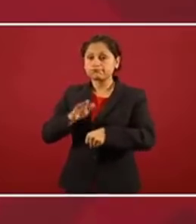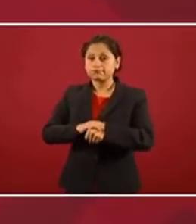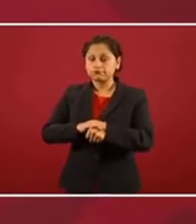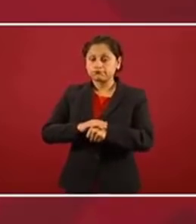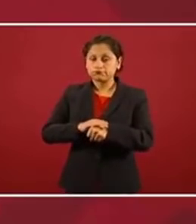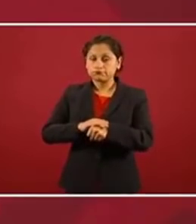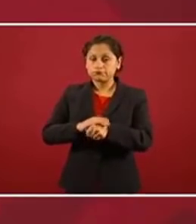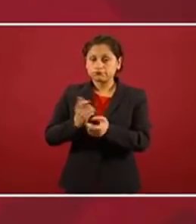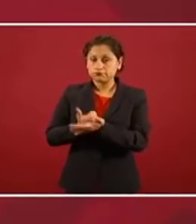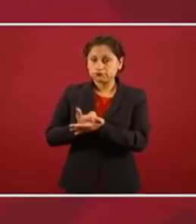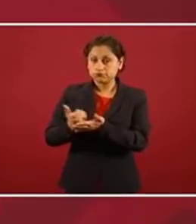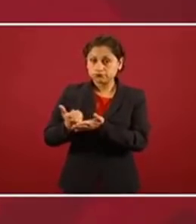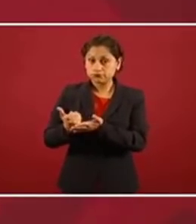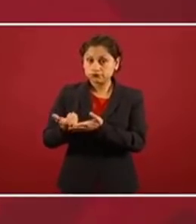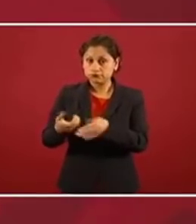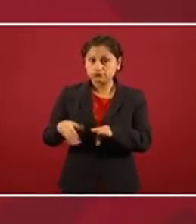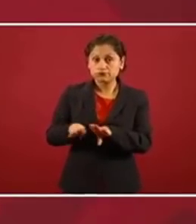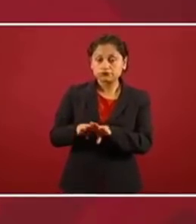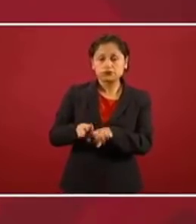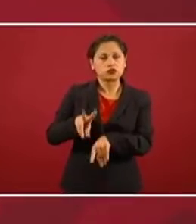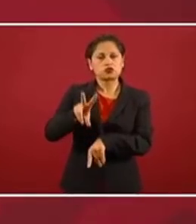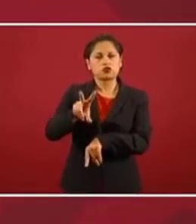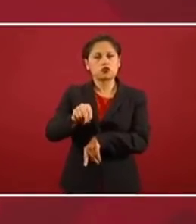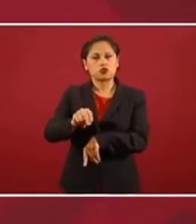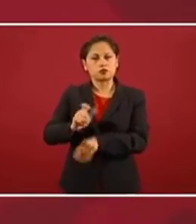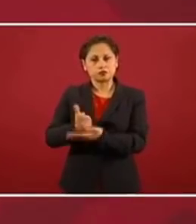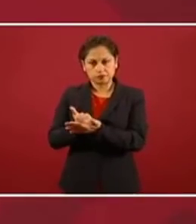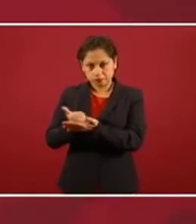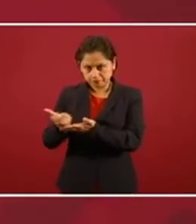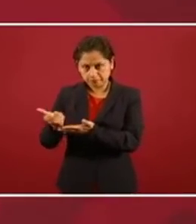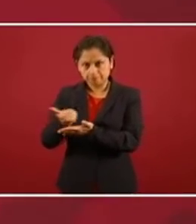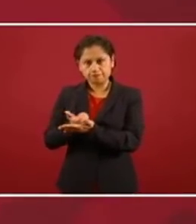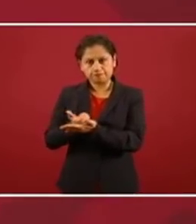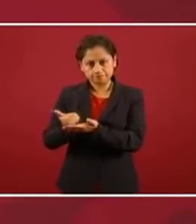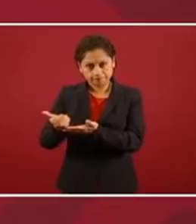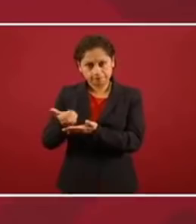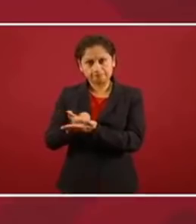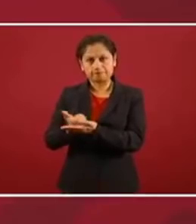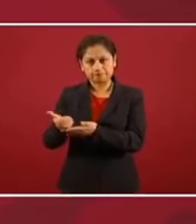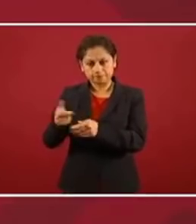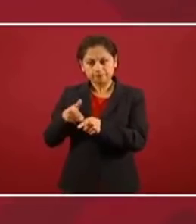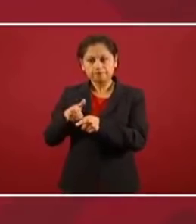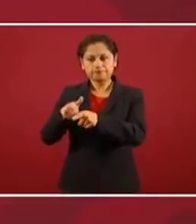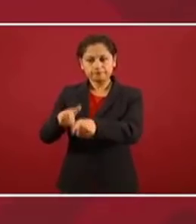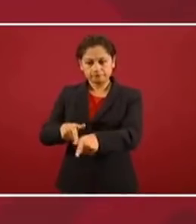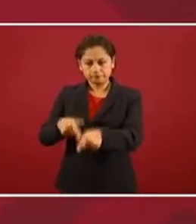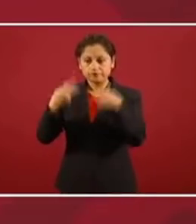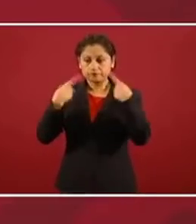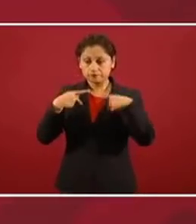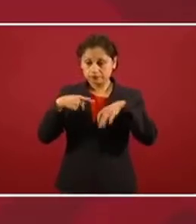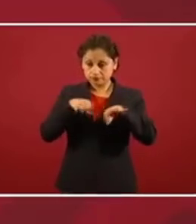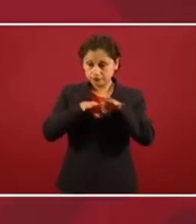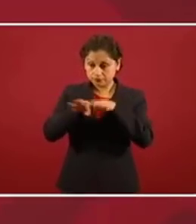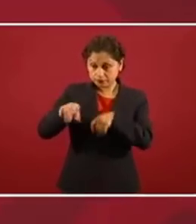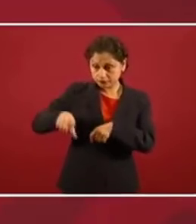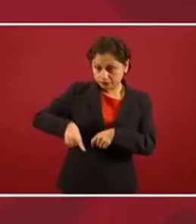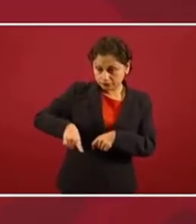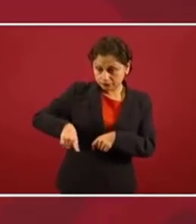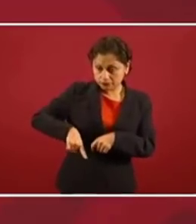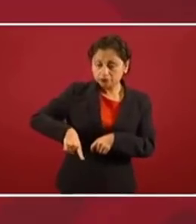los salarios, los sueldos a los trabajadores al servicio del Estado, a